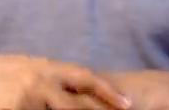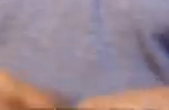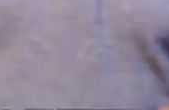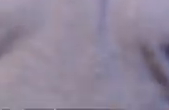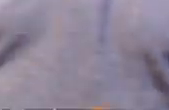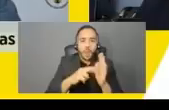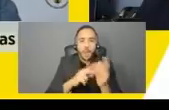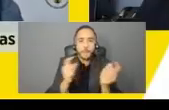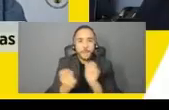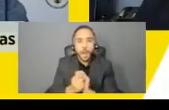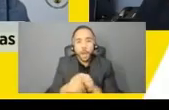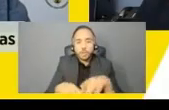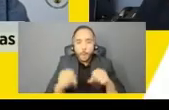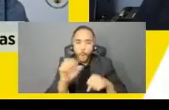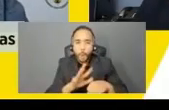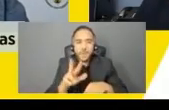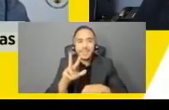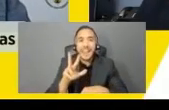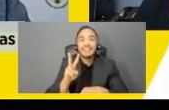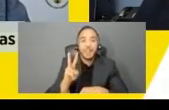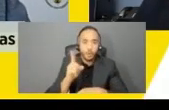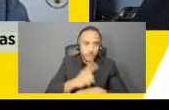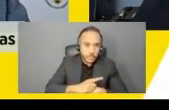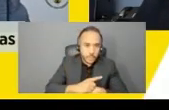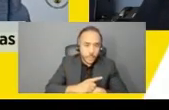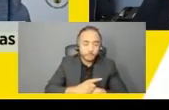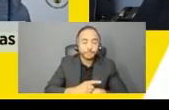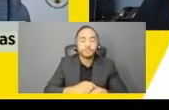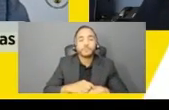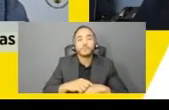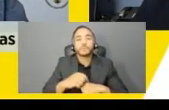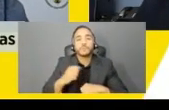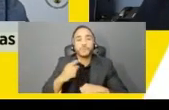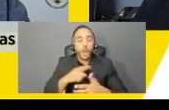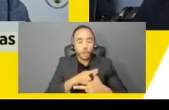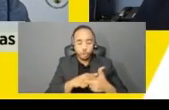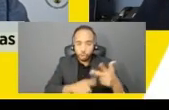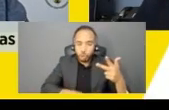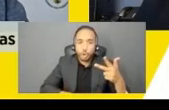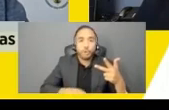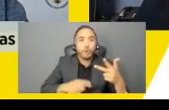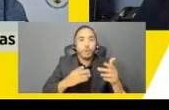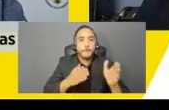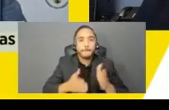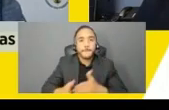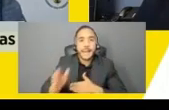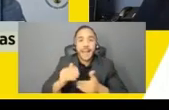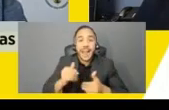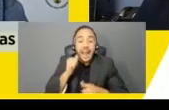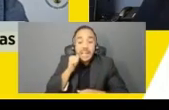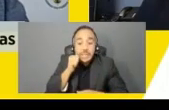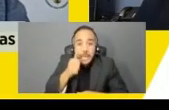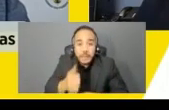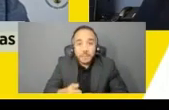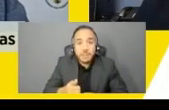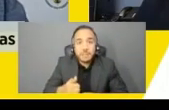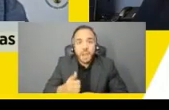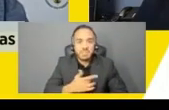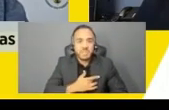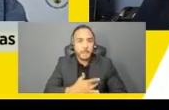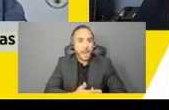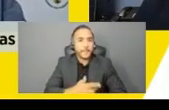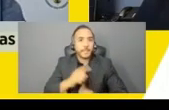reclamarlo como un crédito, dijo. El pago que se comenzó a distribuir ayer es el